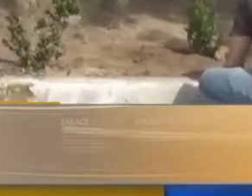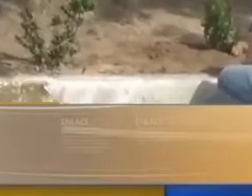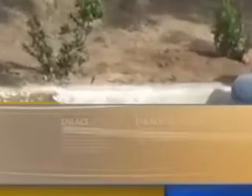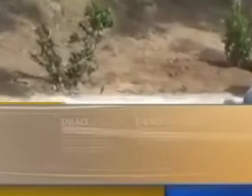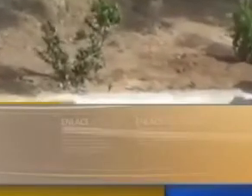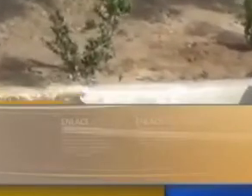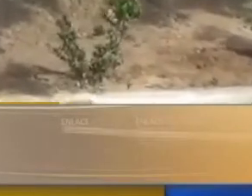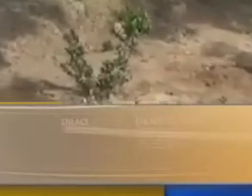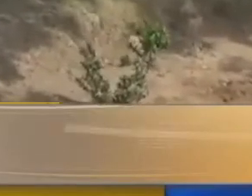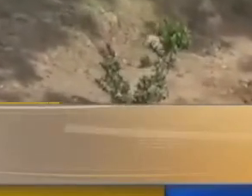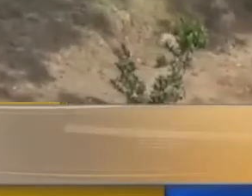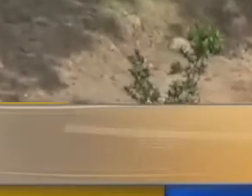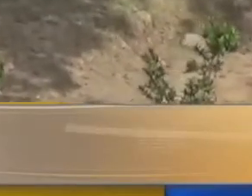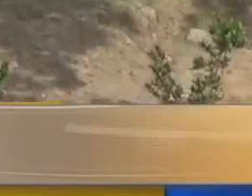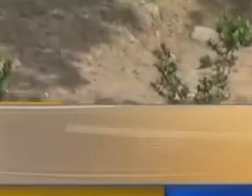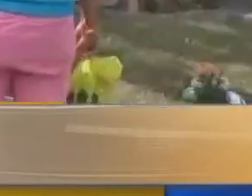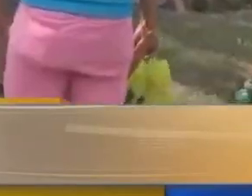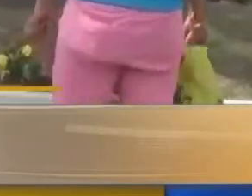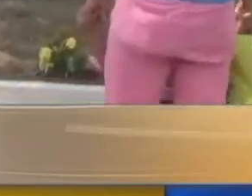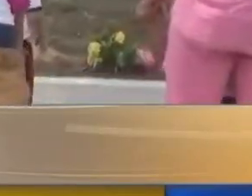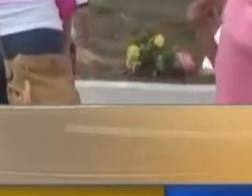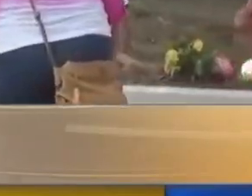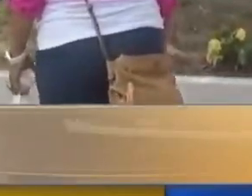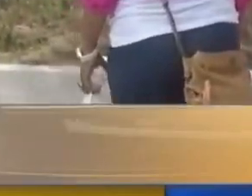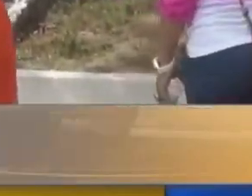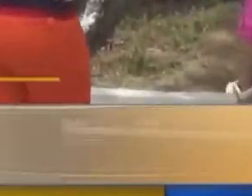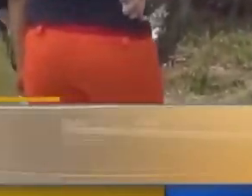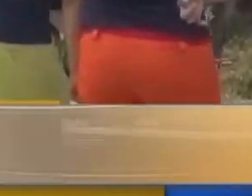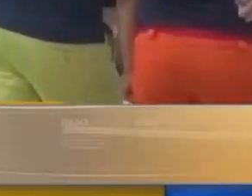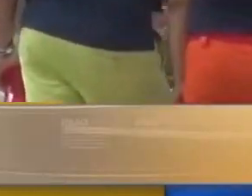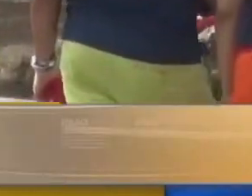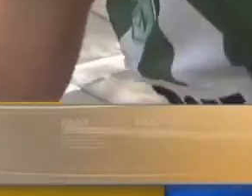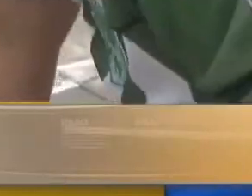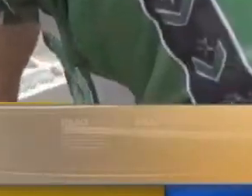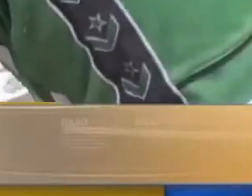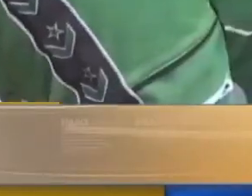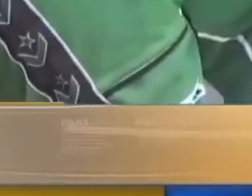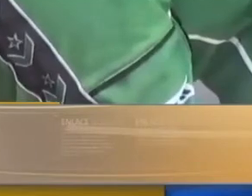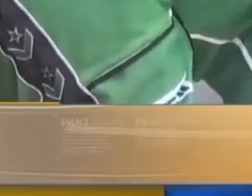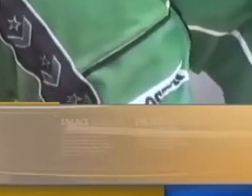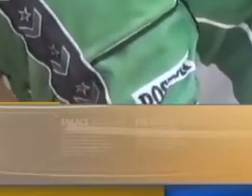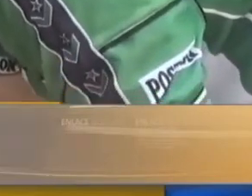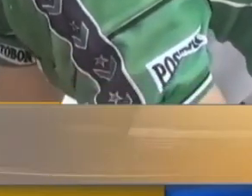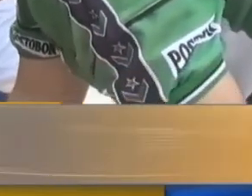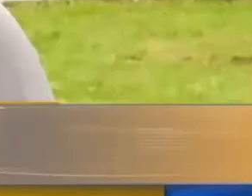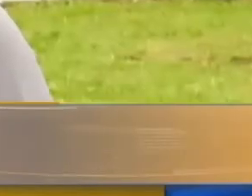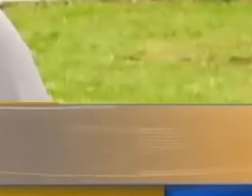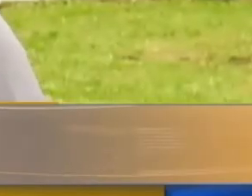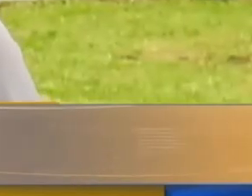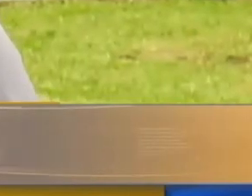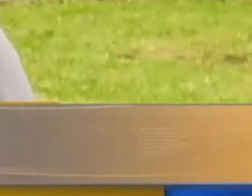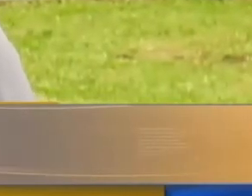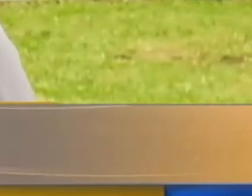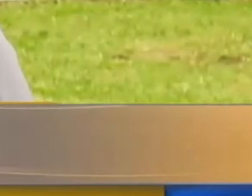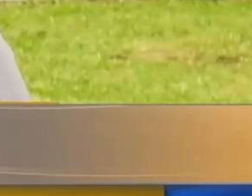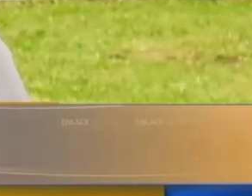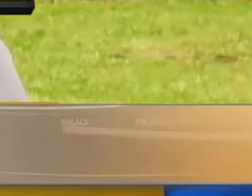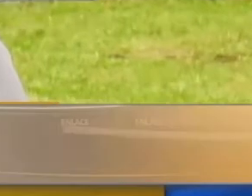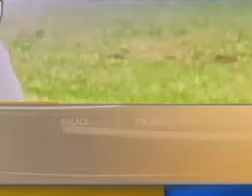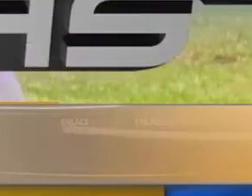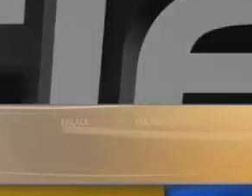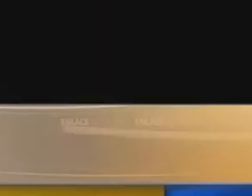jornada de embellecimiento adelantaron estudiantes al parque del barrio Pueblo Nuevo en la Comuna 2. Alumnos y padres de familia lideraron el espacio que contribuye con